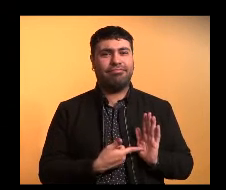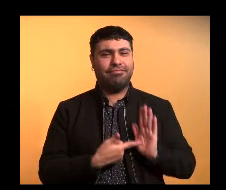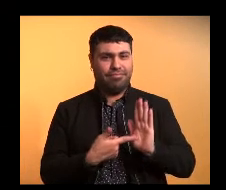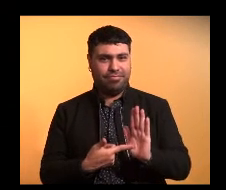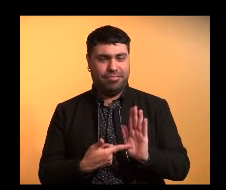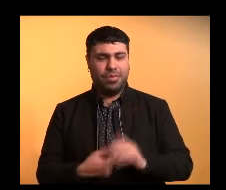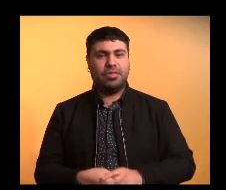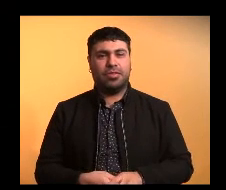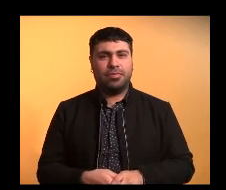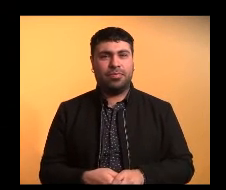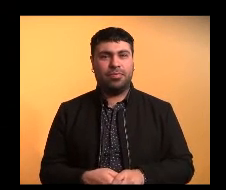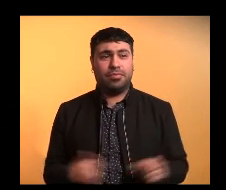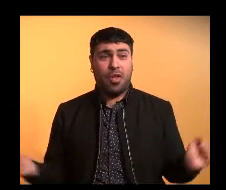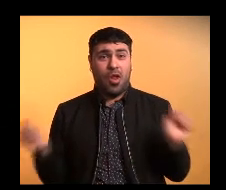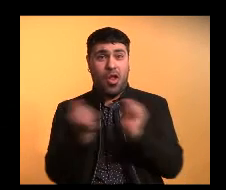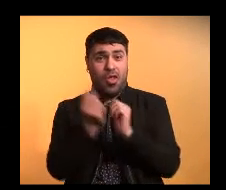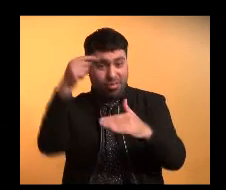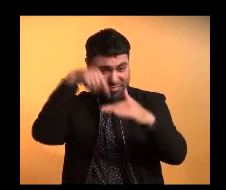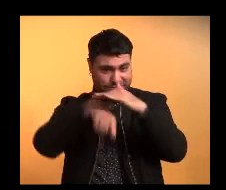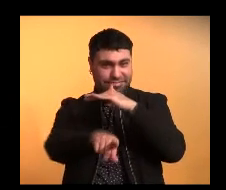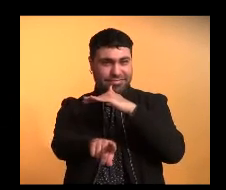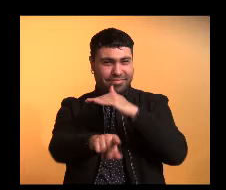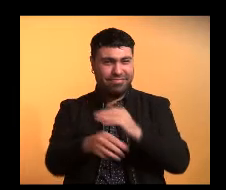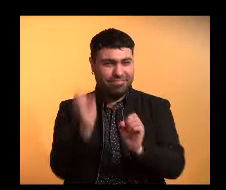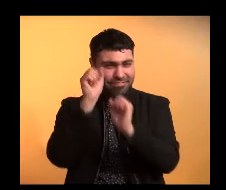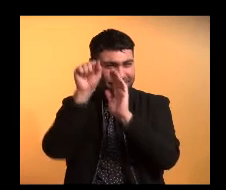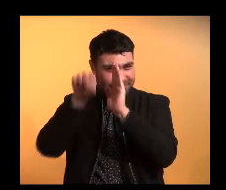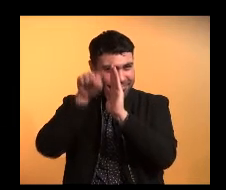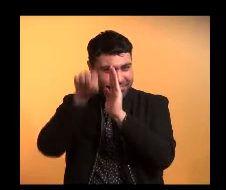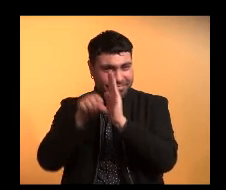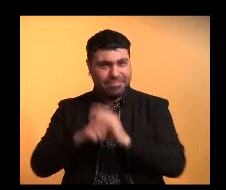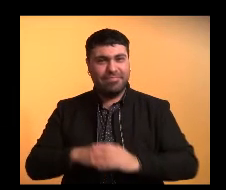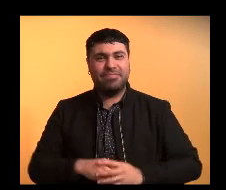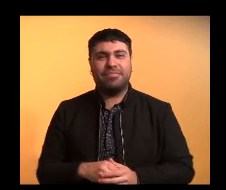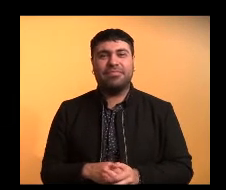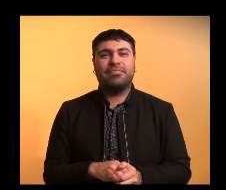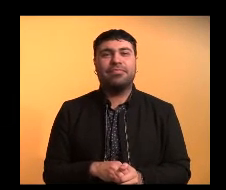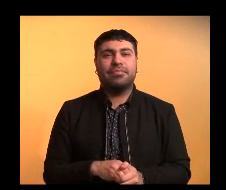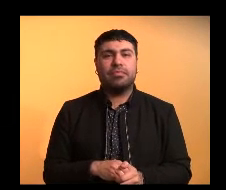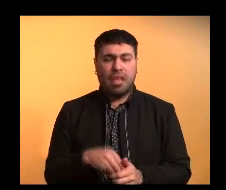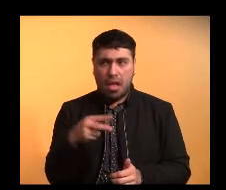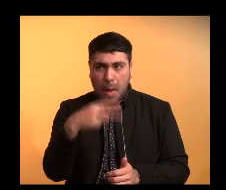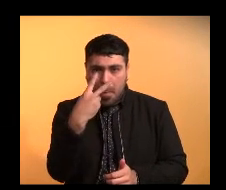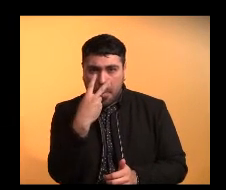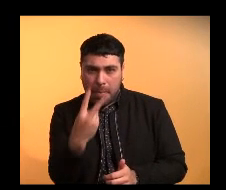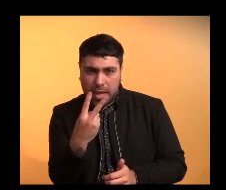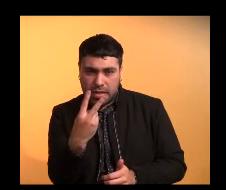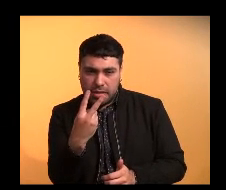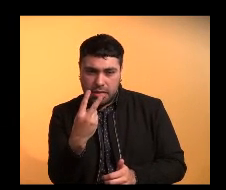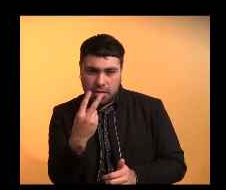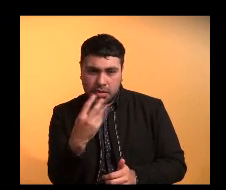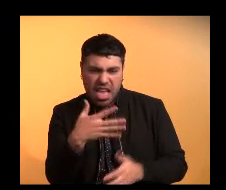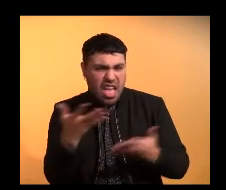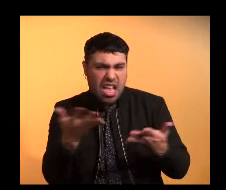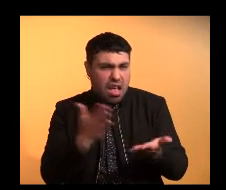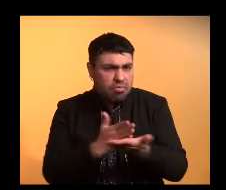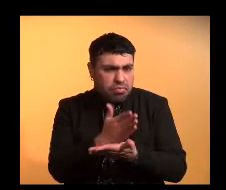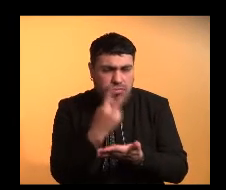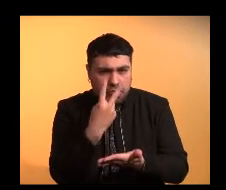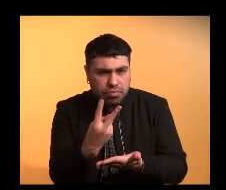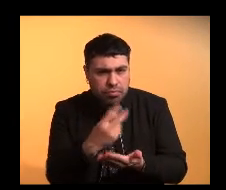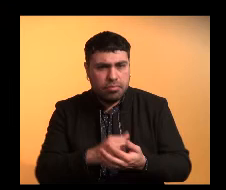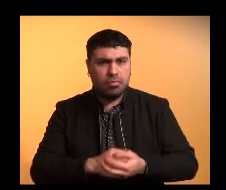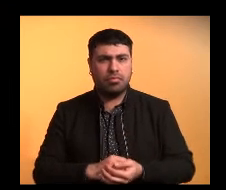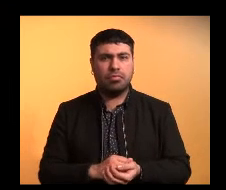a sumergirse junto conmigo en las aguas de Antártica. Y fíjense ustedes lo que comenzamos a ver. Este es